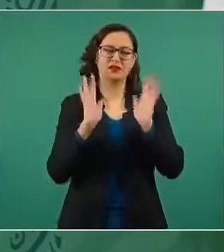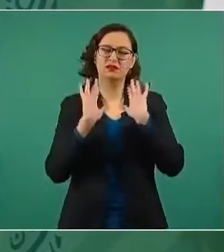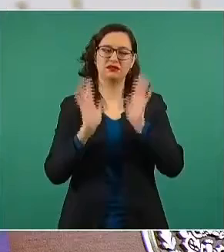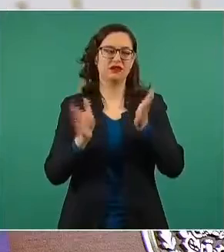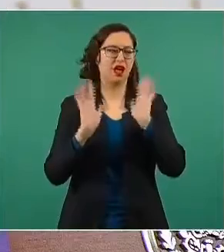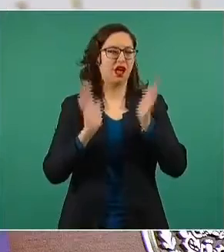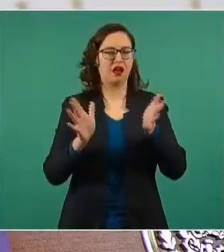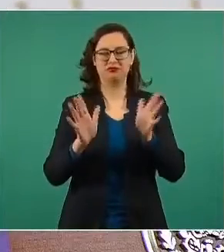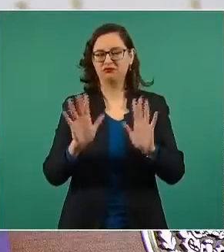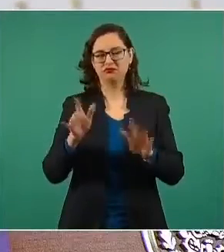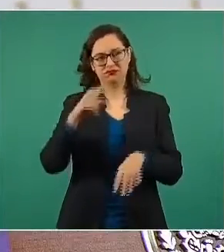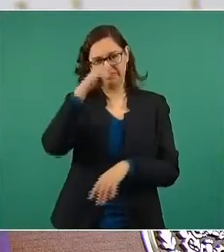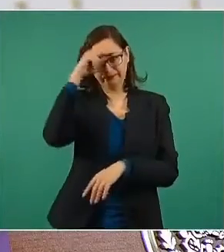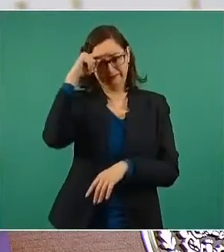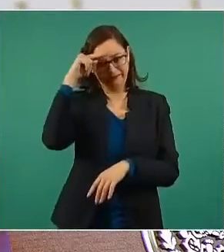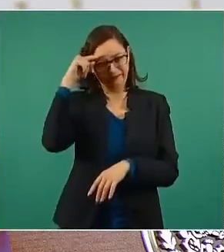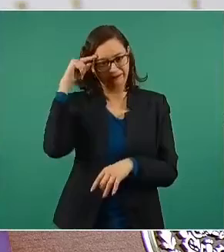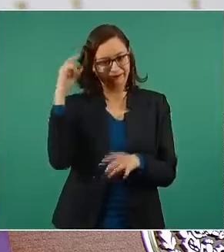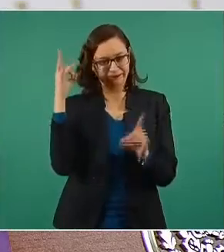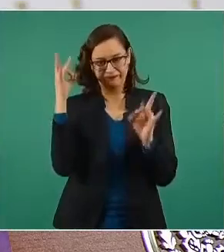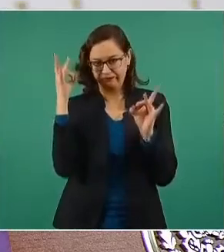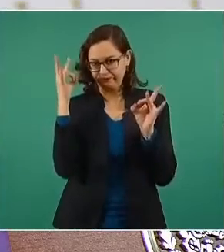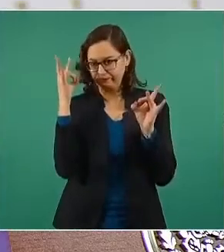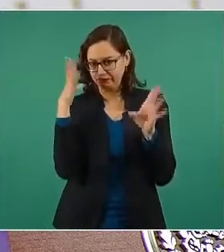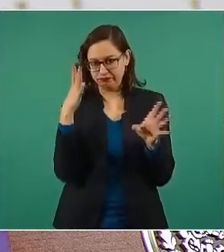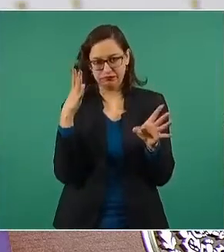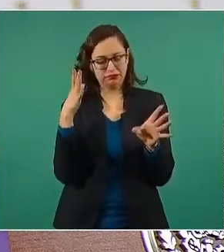nuevos, ya la sociedad